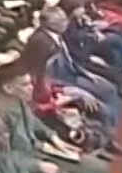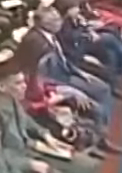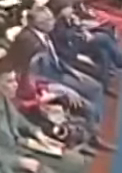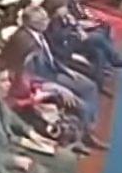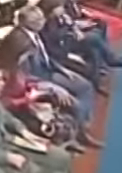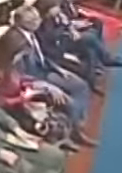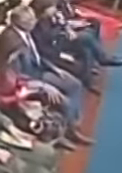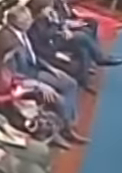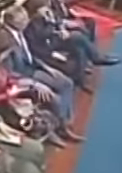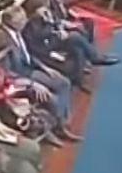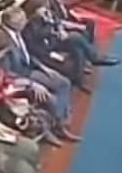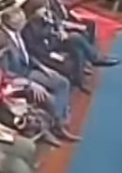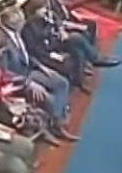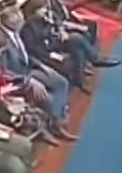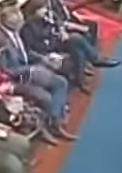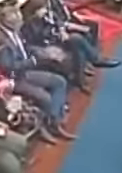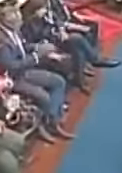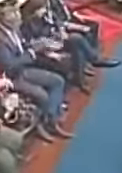Buenas tardes